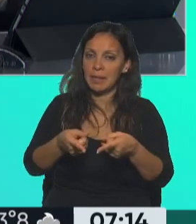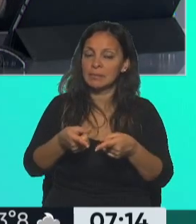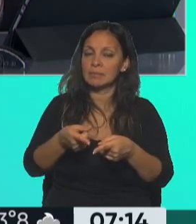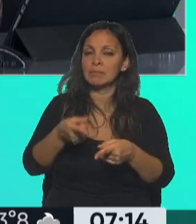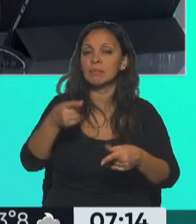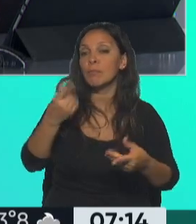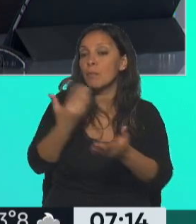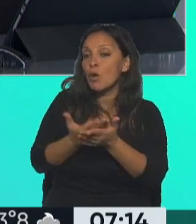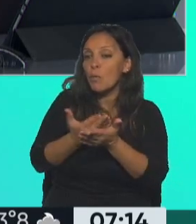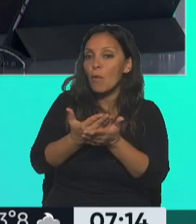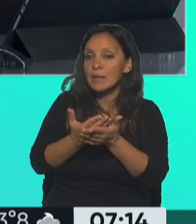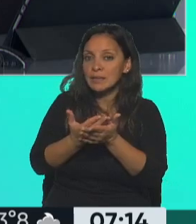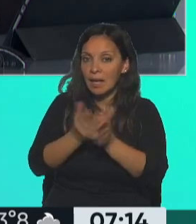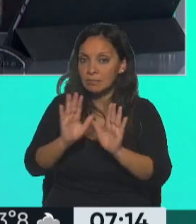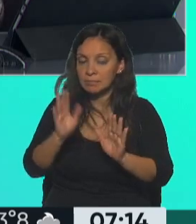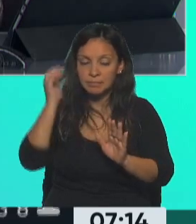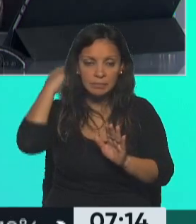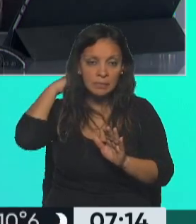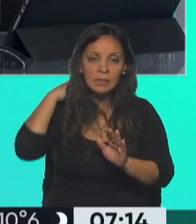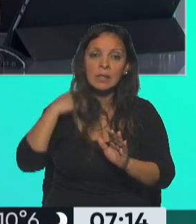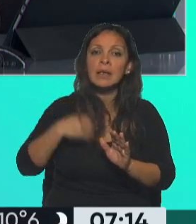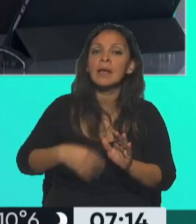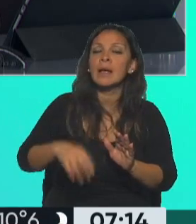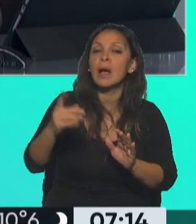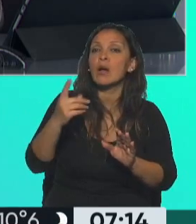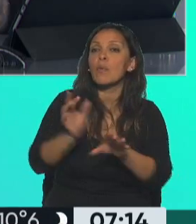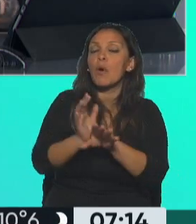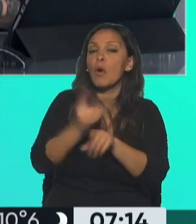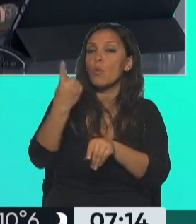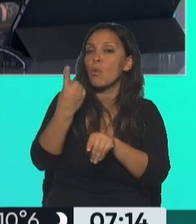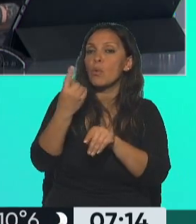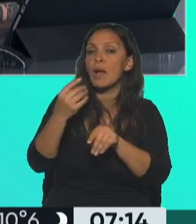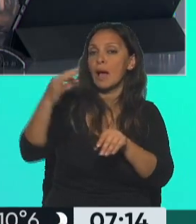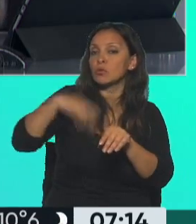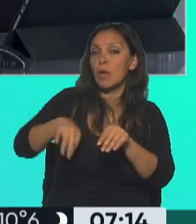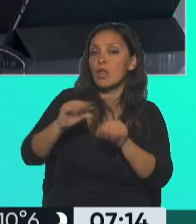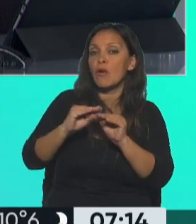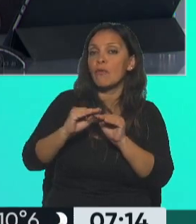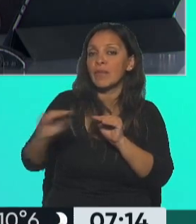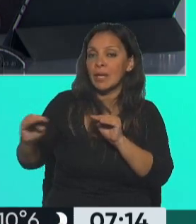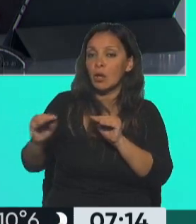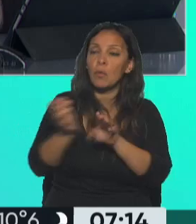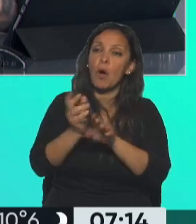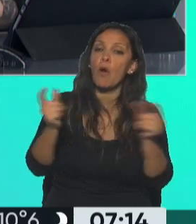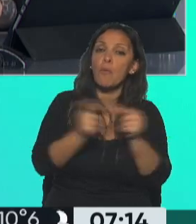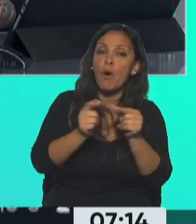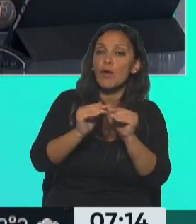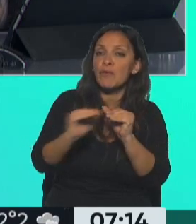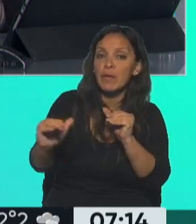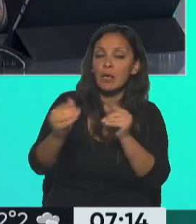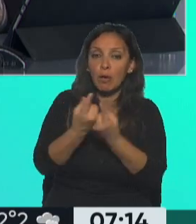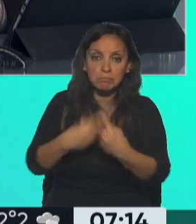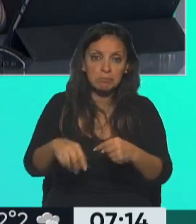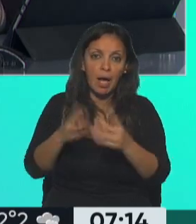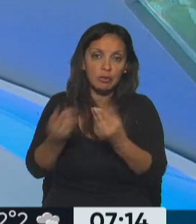conocería seguramente después de la primaria, una suma fija para los trabajadores, sobre todo aquellos que están en una situación de